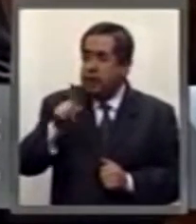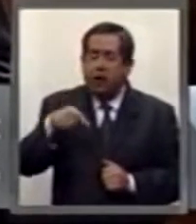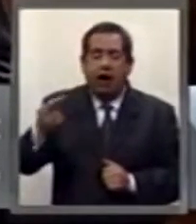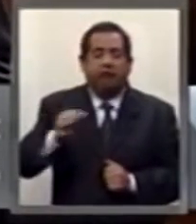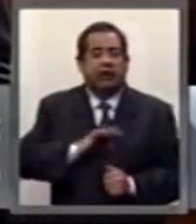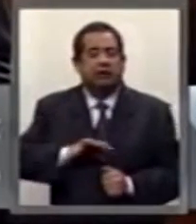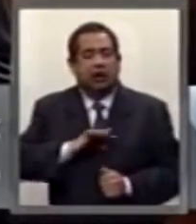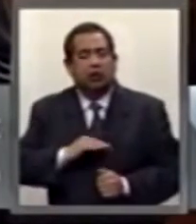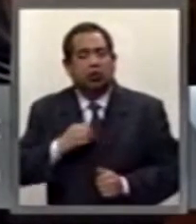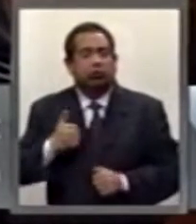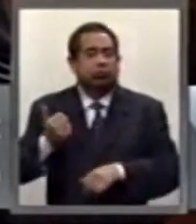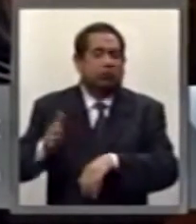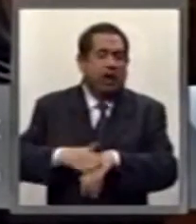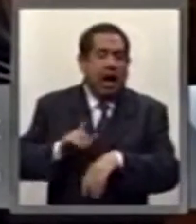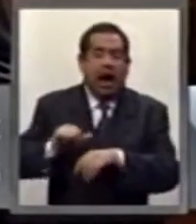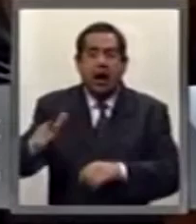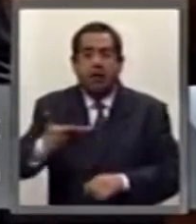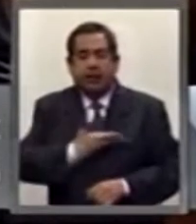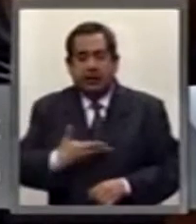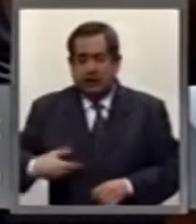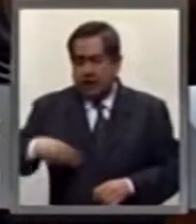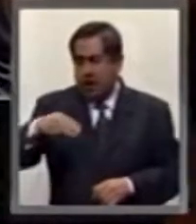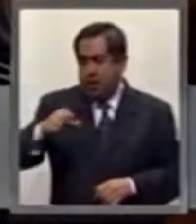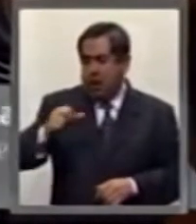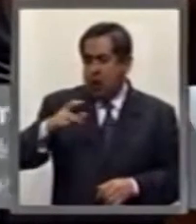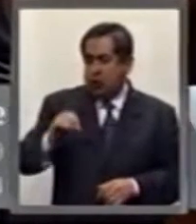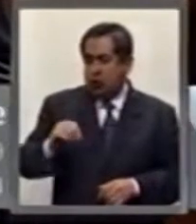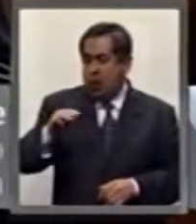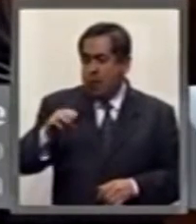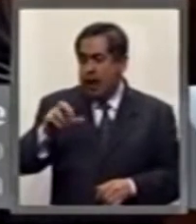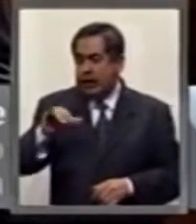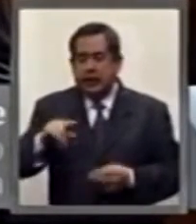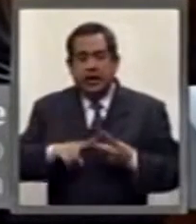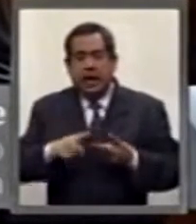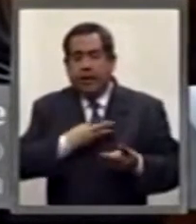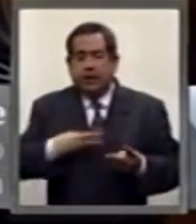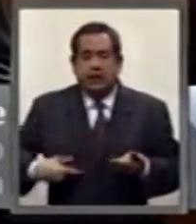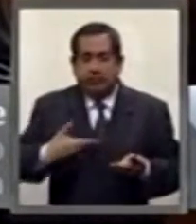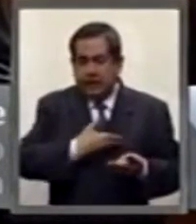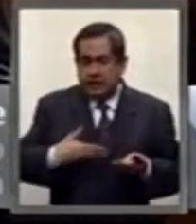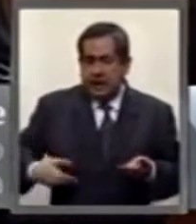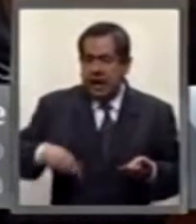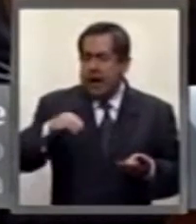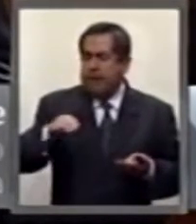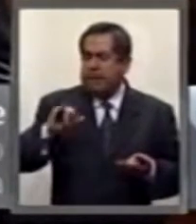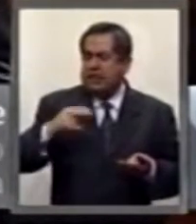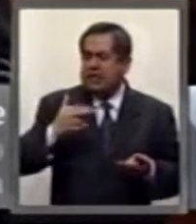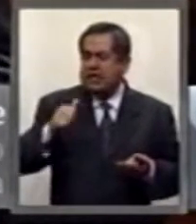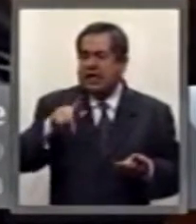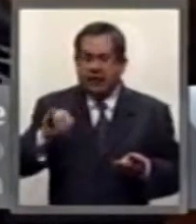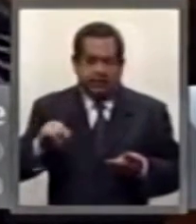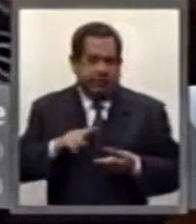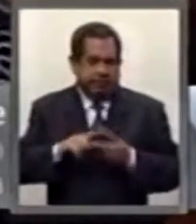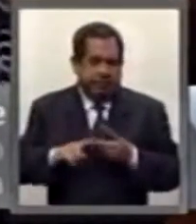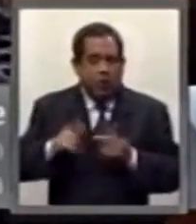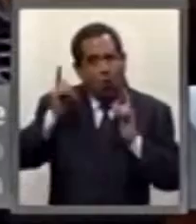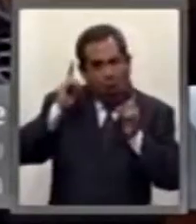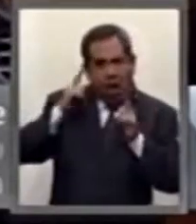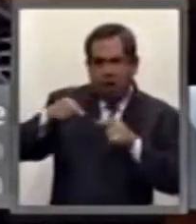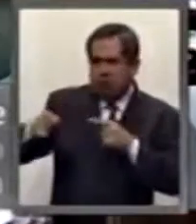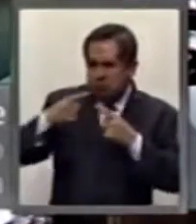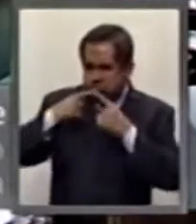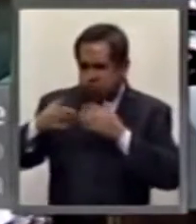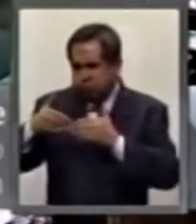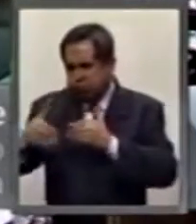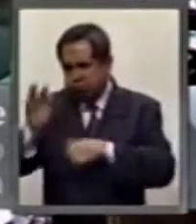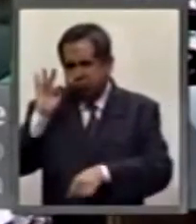al presidente Mauricio Macri y la vicepresidenta Gabriela Michetti, y hacer votos para que su gestión y diálogo